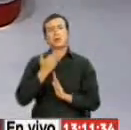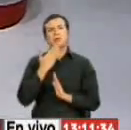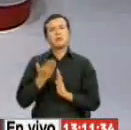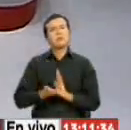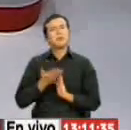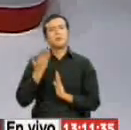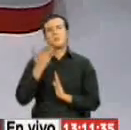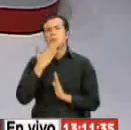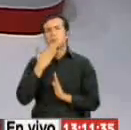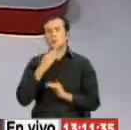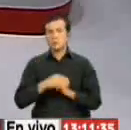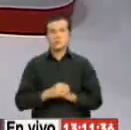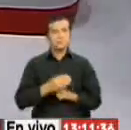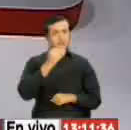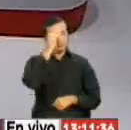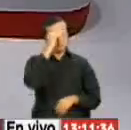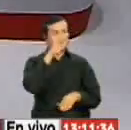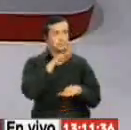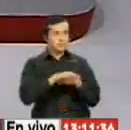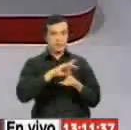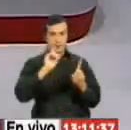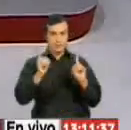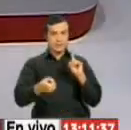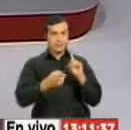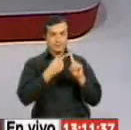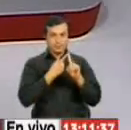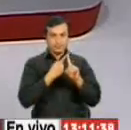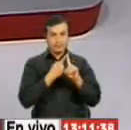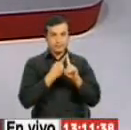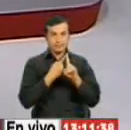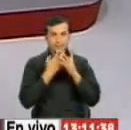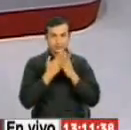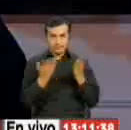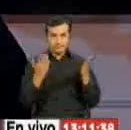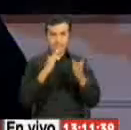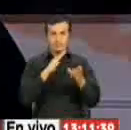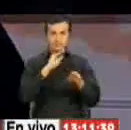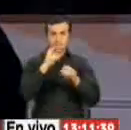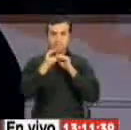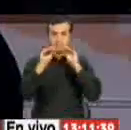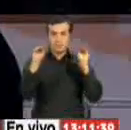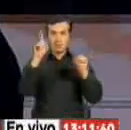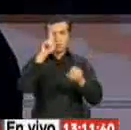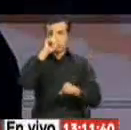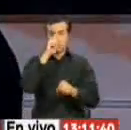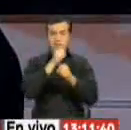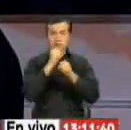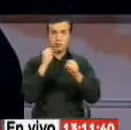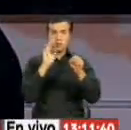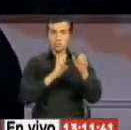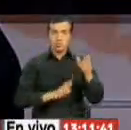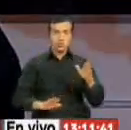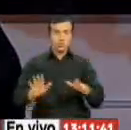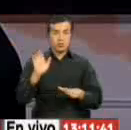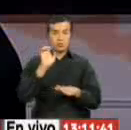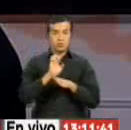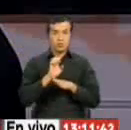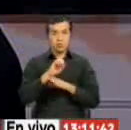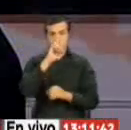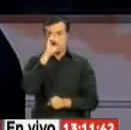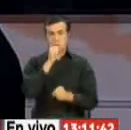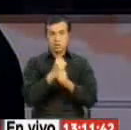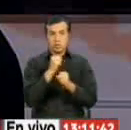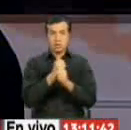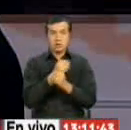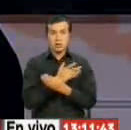valor buenas tardes primero e invitarles a los trabajadores del país para